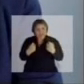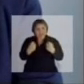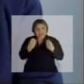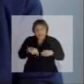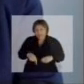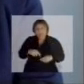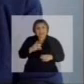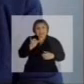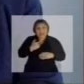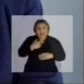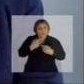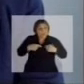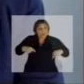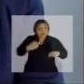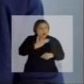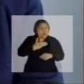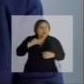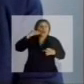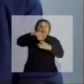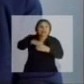Que el Estado Tiene Tiene Límites